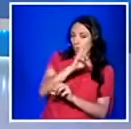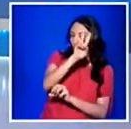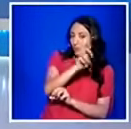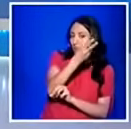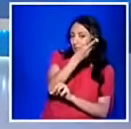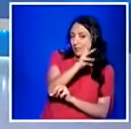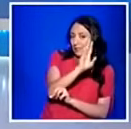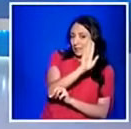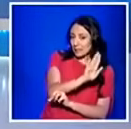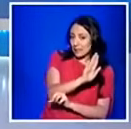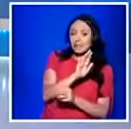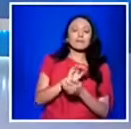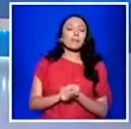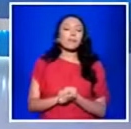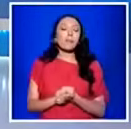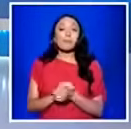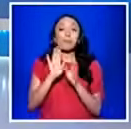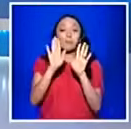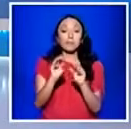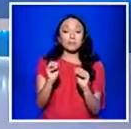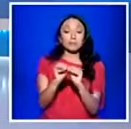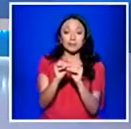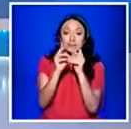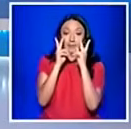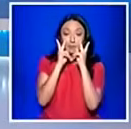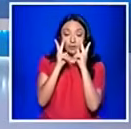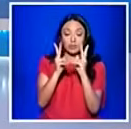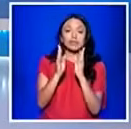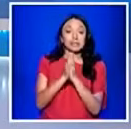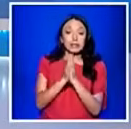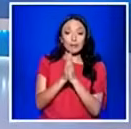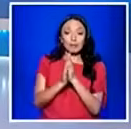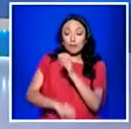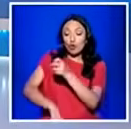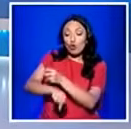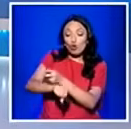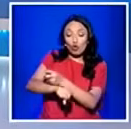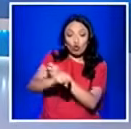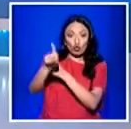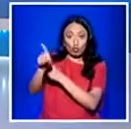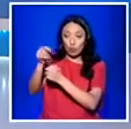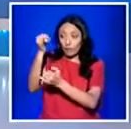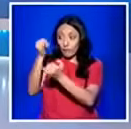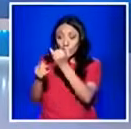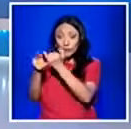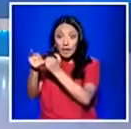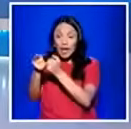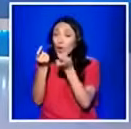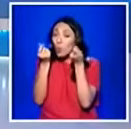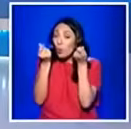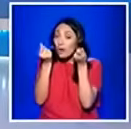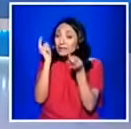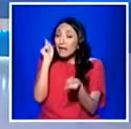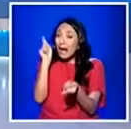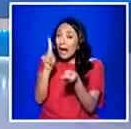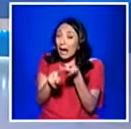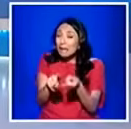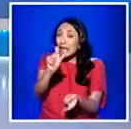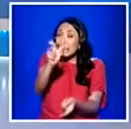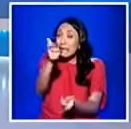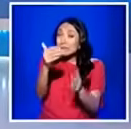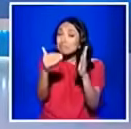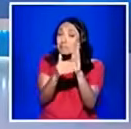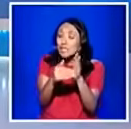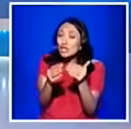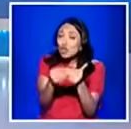en la Copa América Centenario. William Byong informa que en los partidos como la final las entradas pueden costar hasta más de